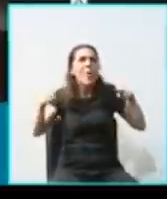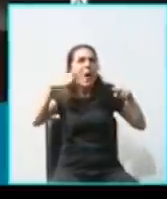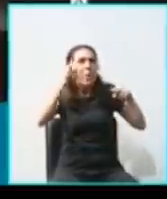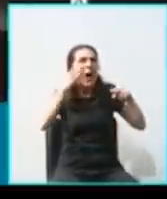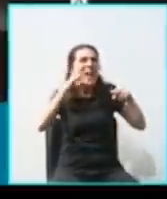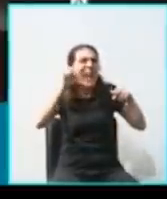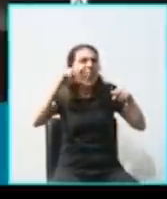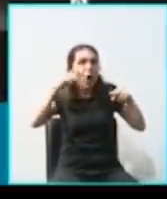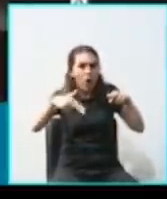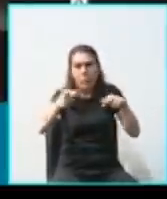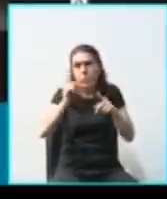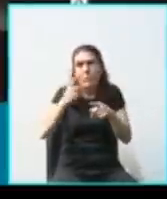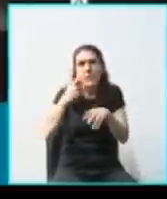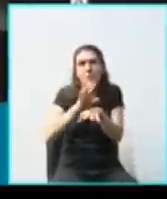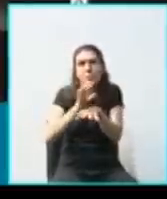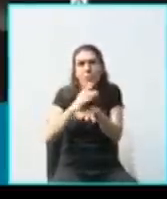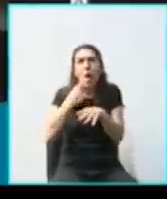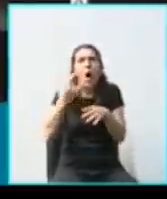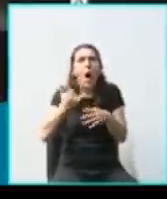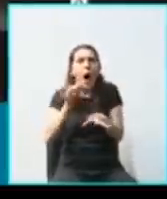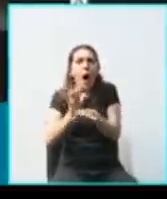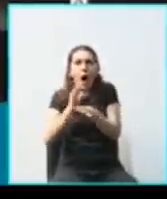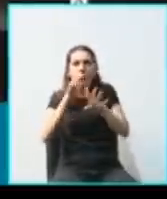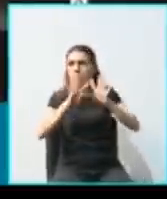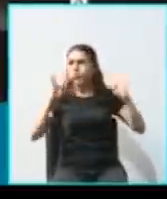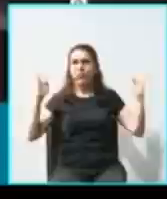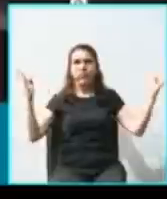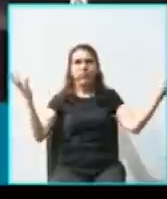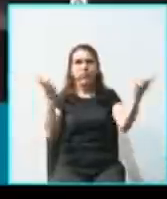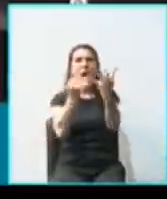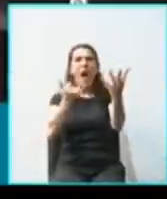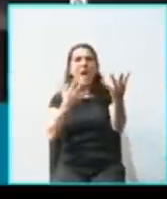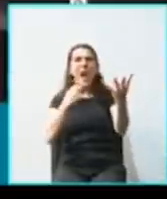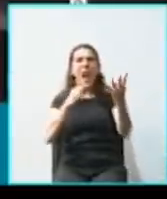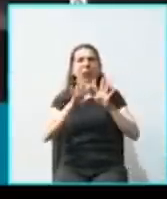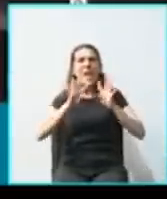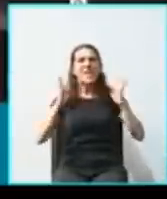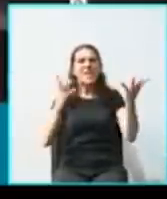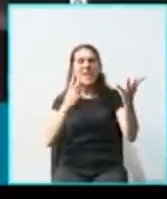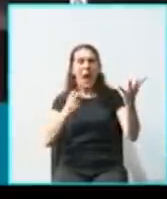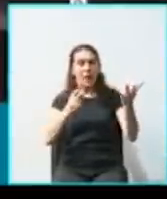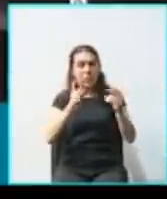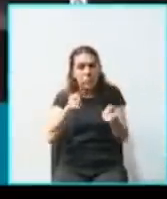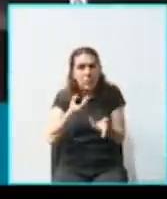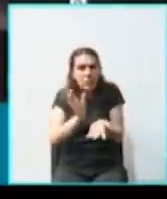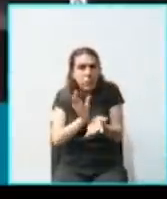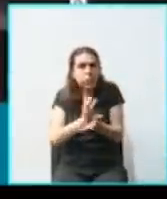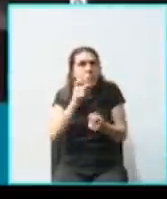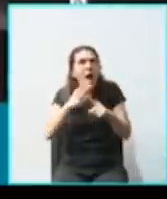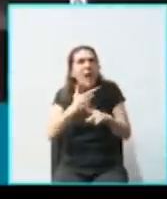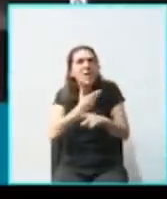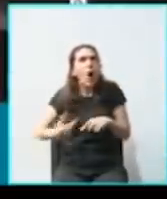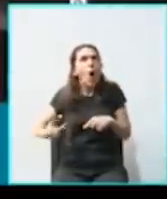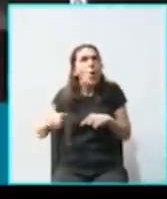también rejas de China, con descargas eléctricas y cosas por el estilo. Entonces la idea que el gobierno anterior lo haya hecho no es culpa del